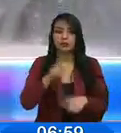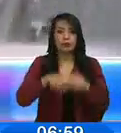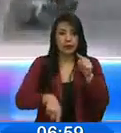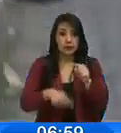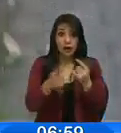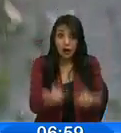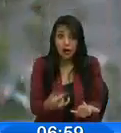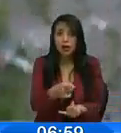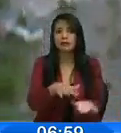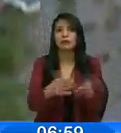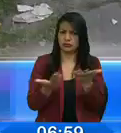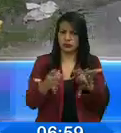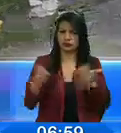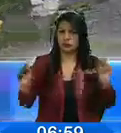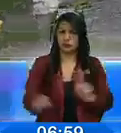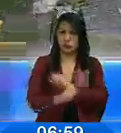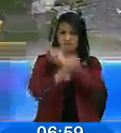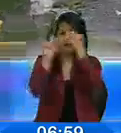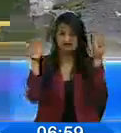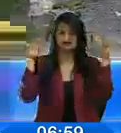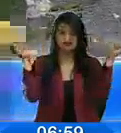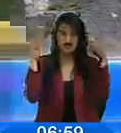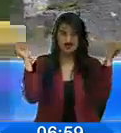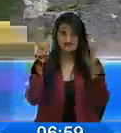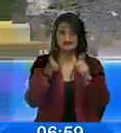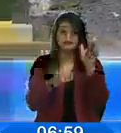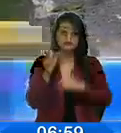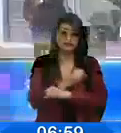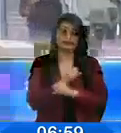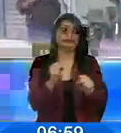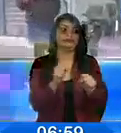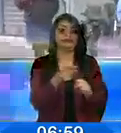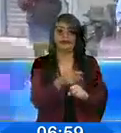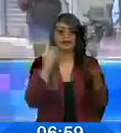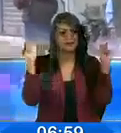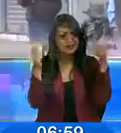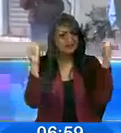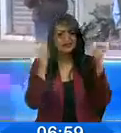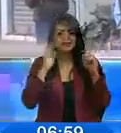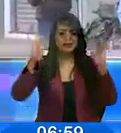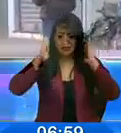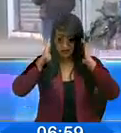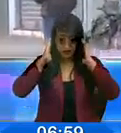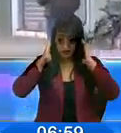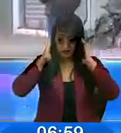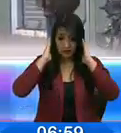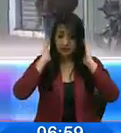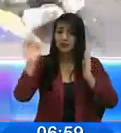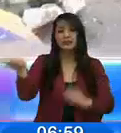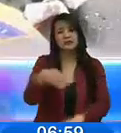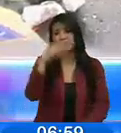Los problemas habrían empezado a... Ya despertó a muchos de los vecinos, quienes lo único que hicieron es pedir que la